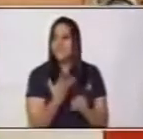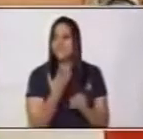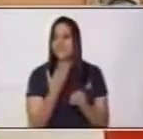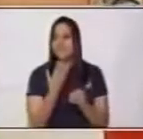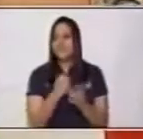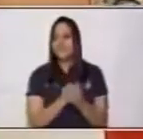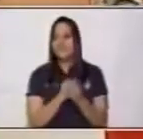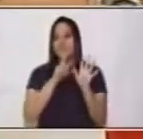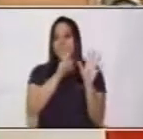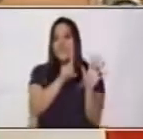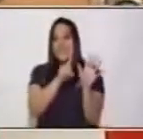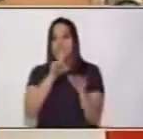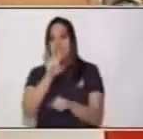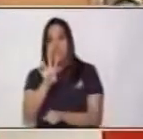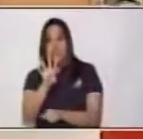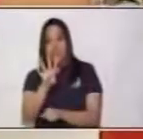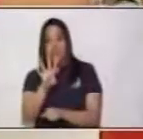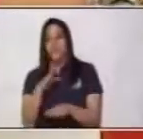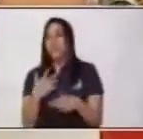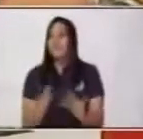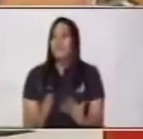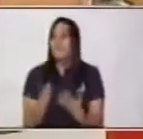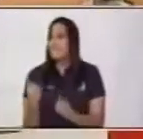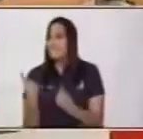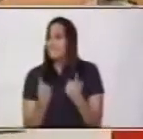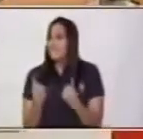de 64,